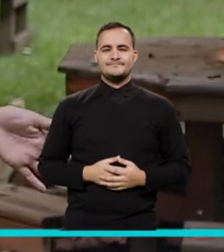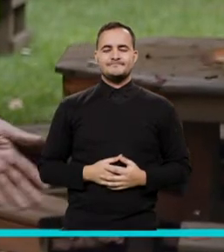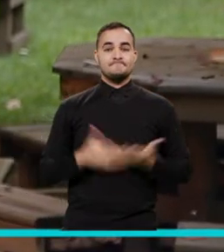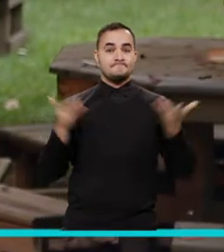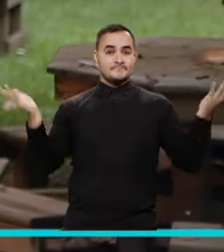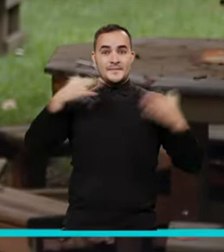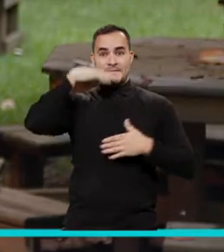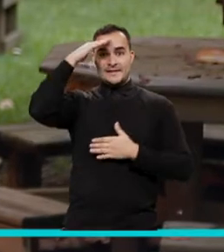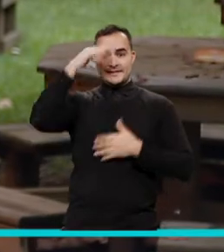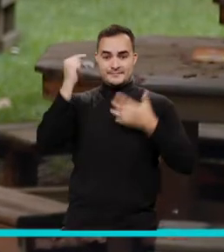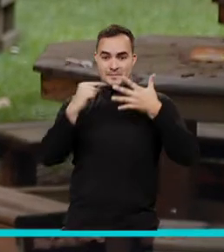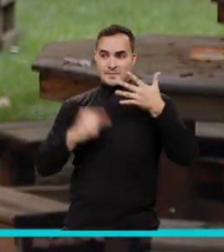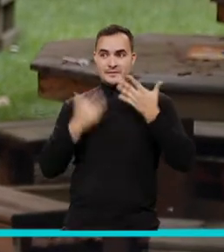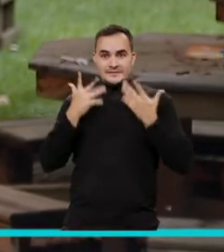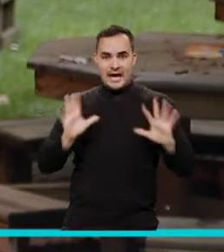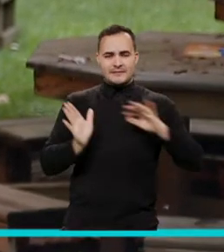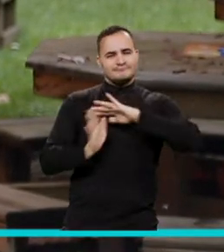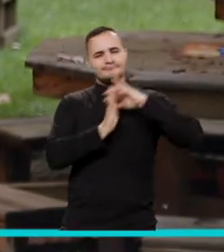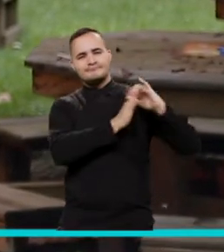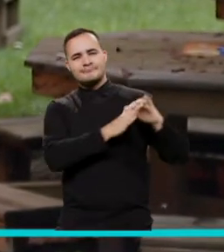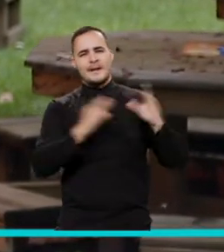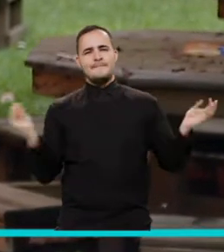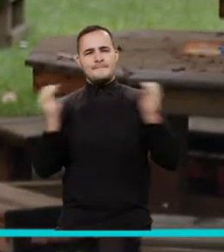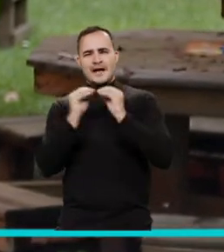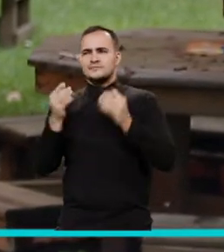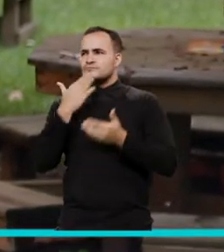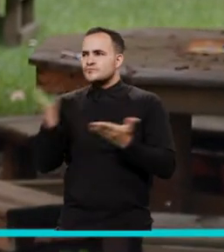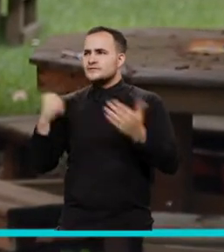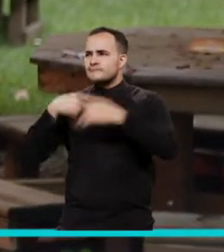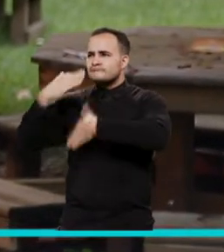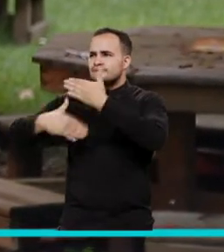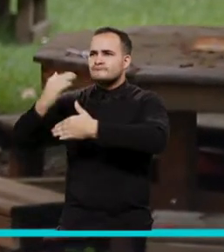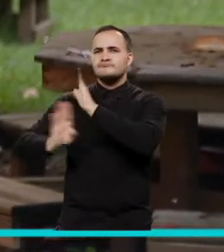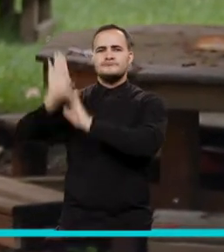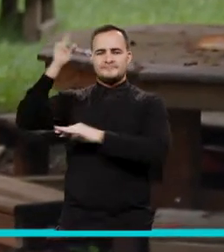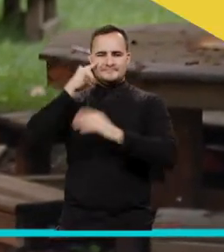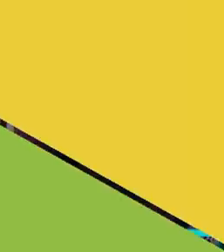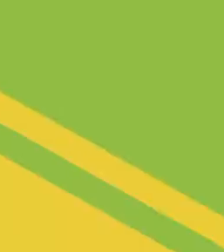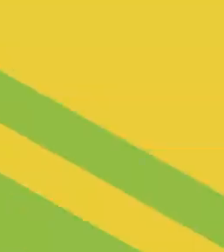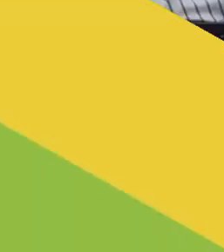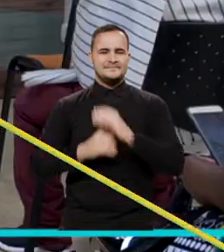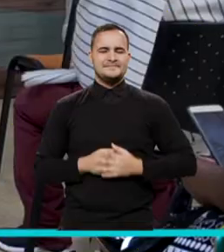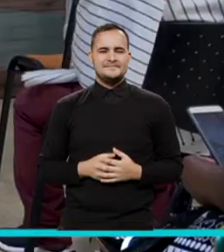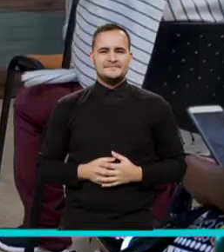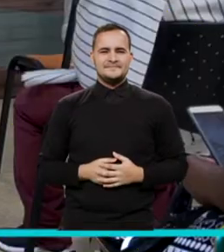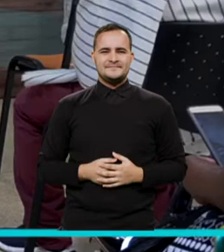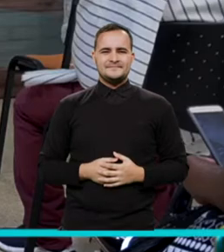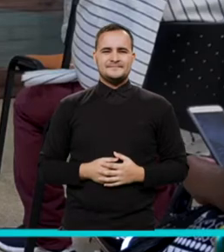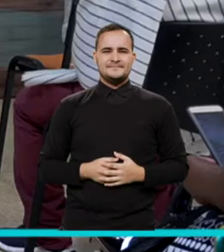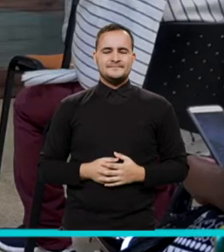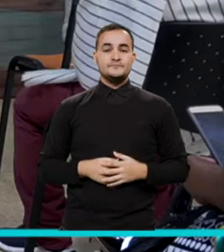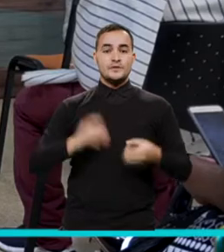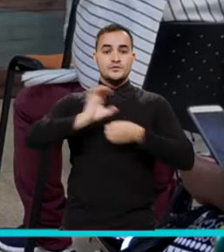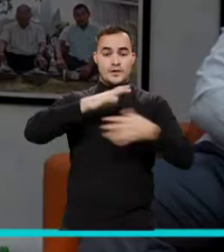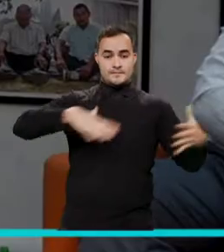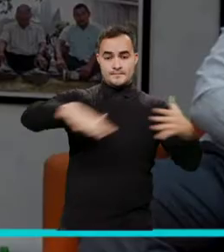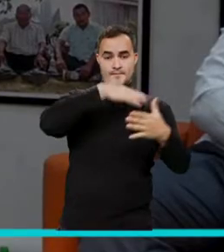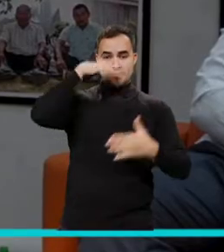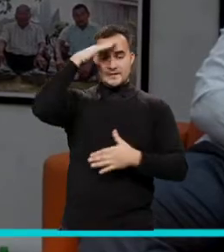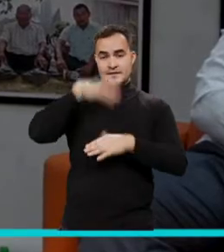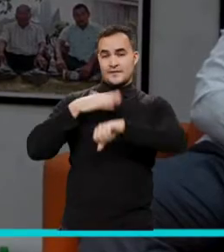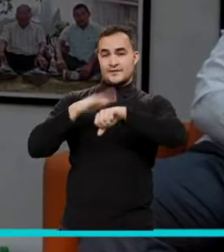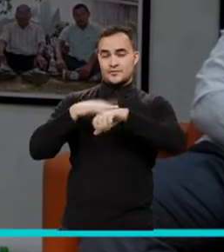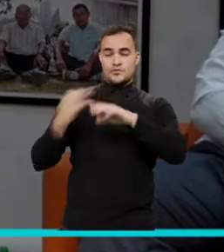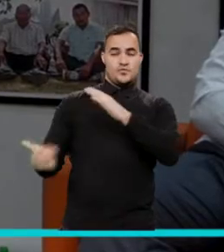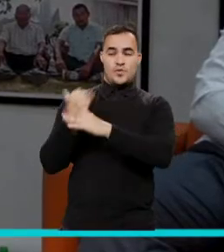Y ahora en Medellín Conecta TV es tiempo de conocer otros hechos destacados de la semana. Nuestra ciudad ya cuenta